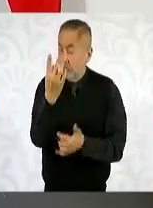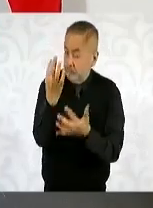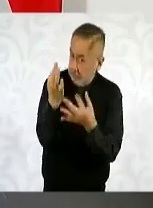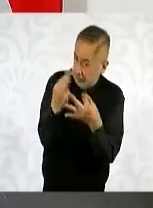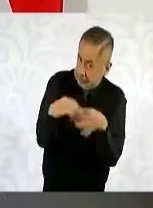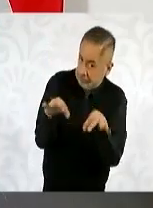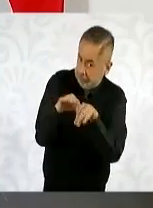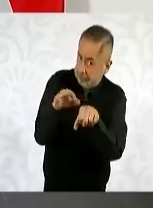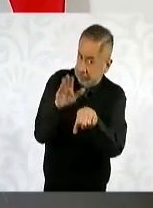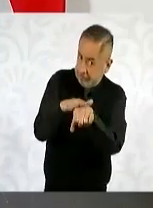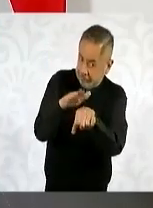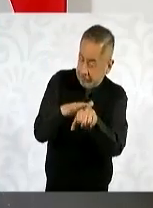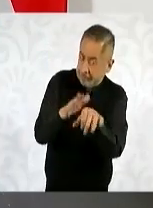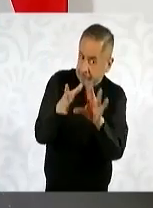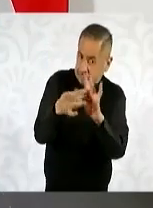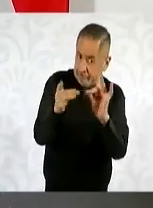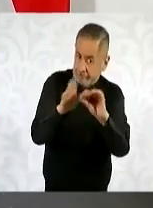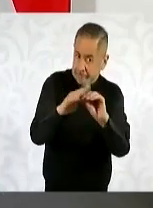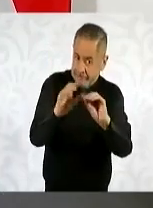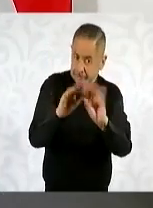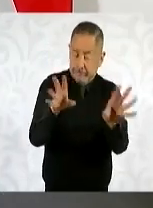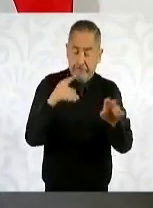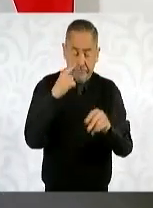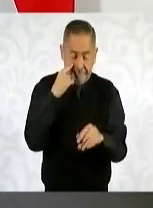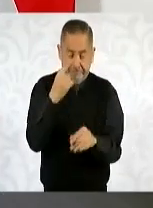aclarar porque